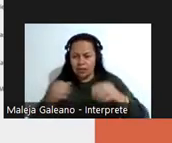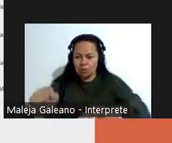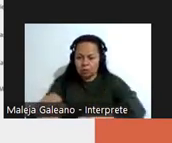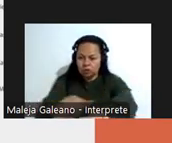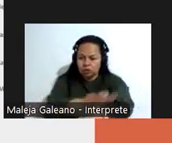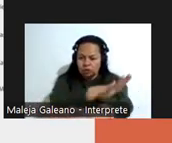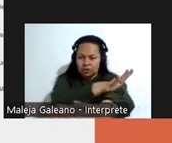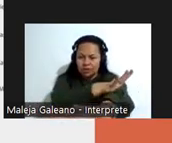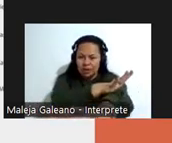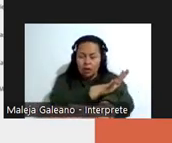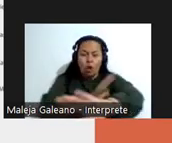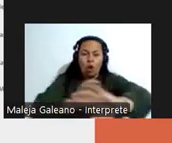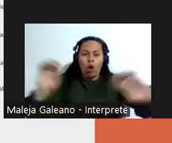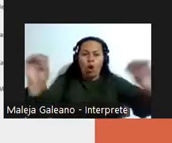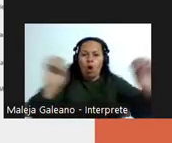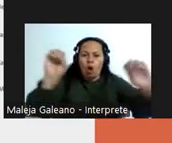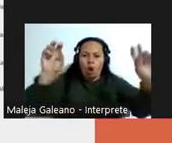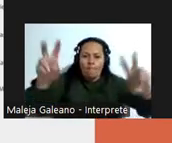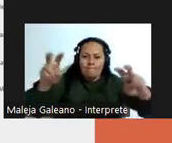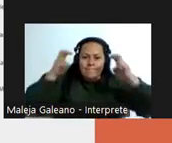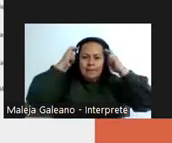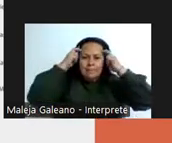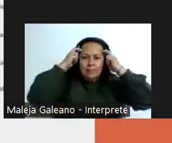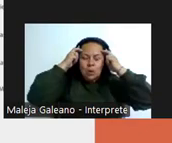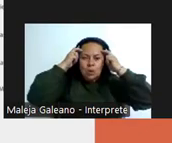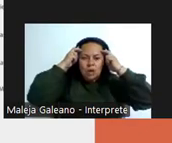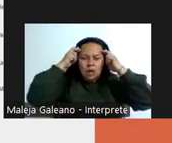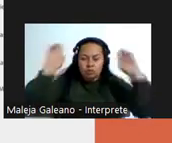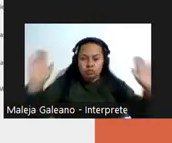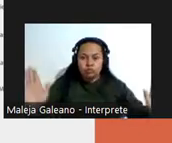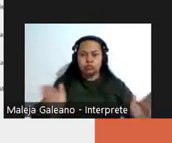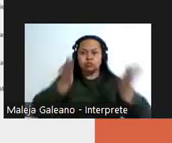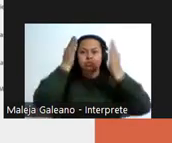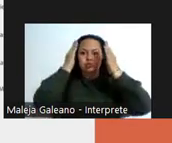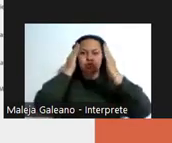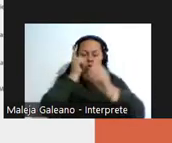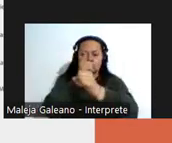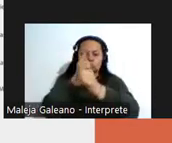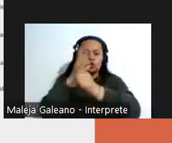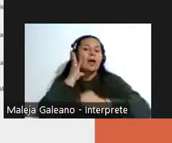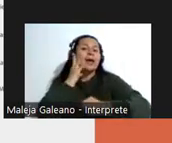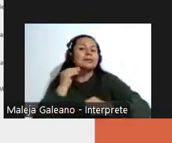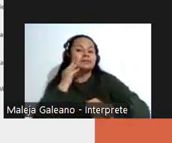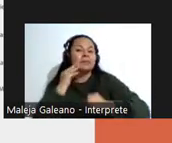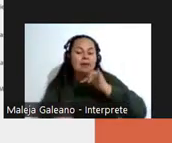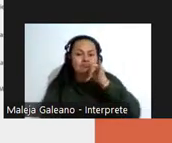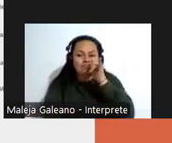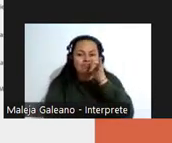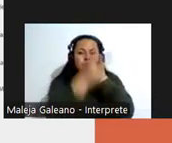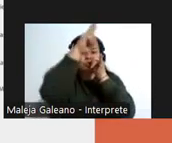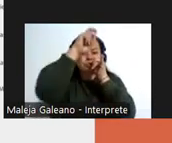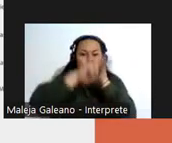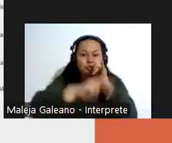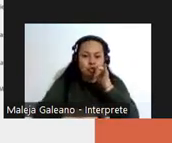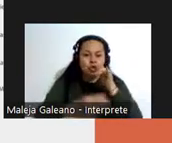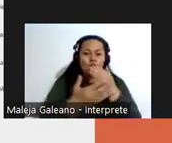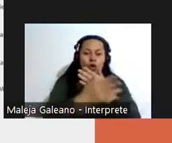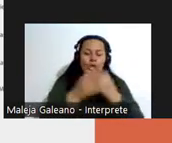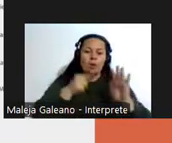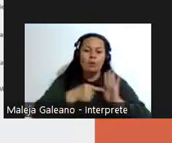recupera elementos de la memoria experiencial, que es justamente este llamado epistémico que les hago hoy, y